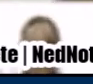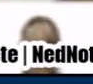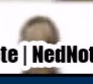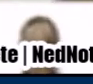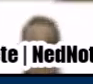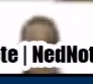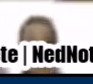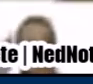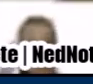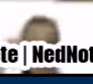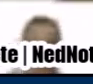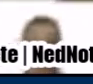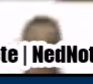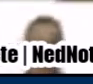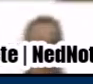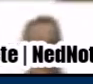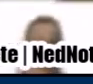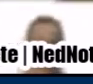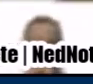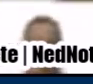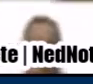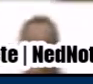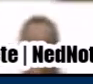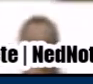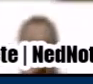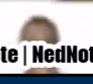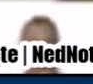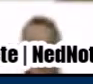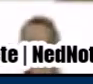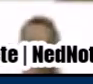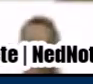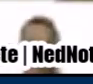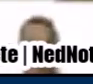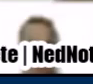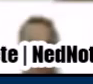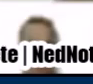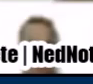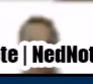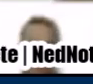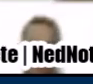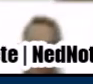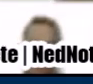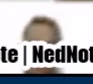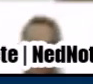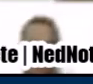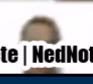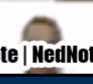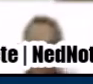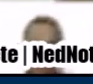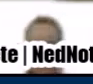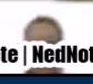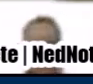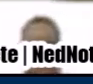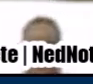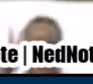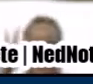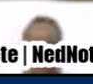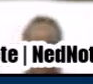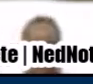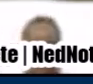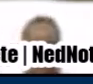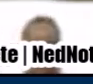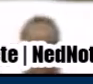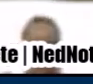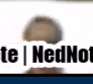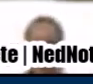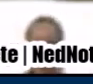acuerdo humanitario, propusimos una ley de garantías a través del Parlamento Nacional y amnistía el mismo 2019, pusimos en la mesa la